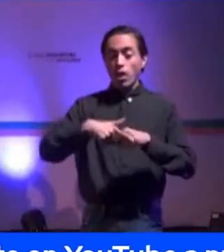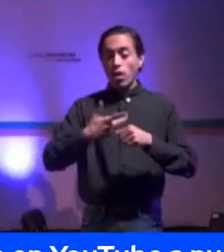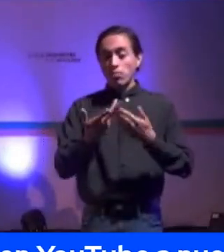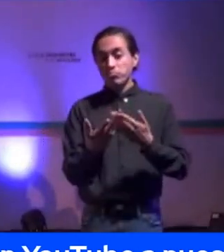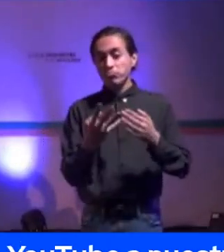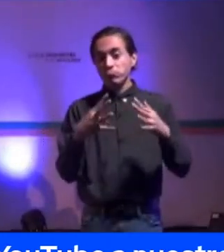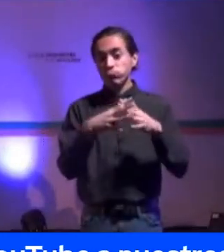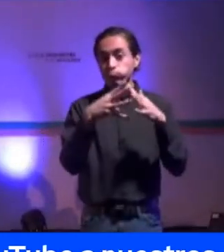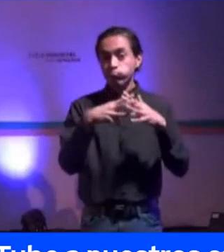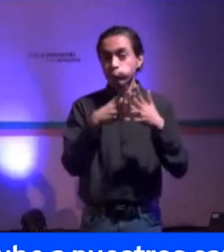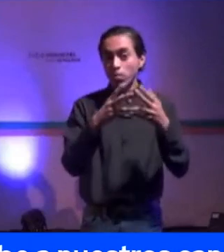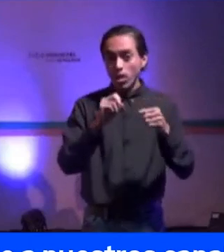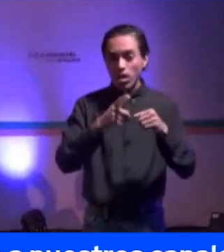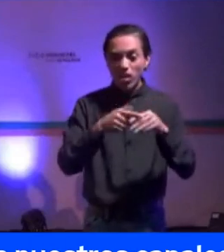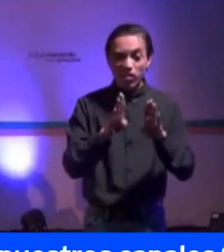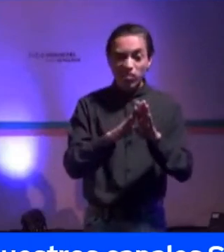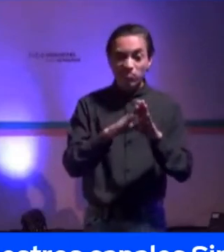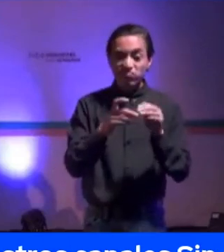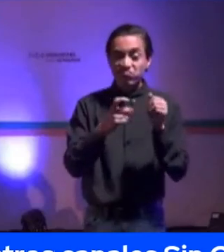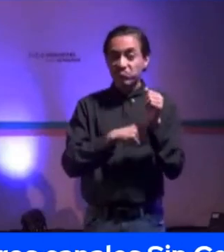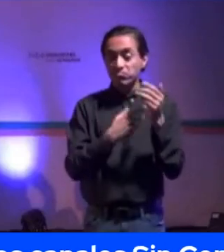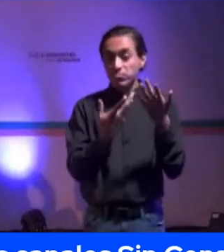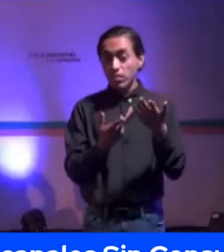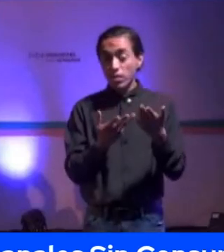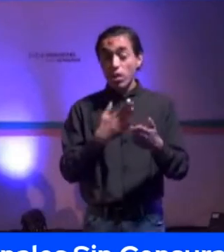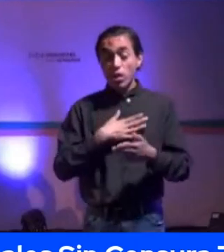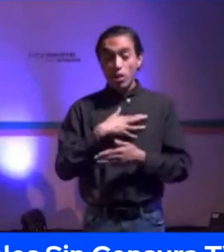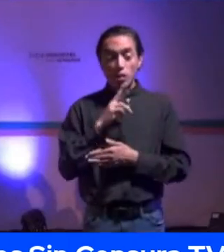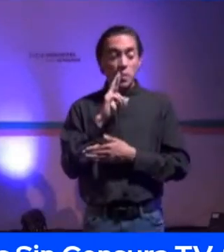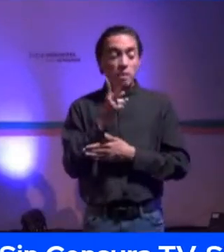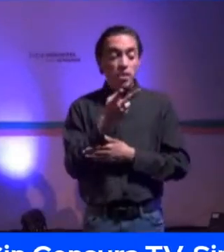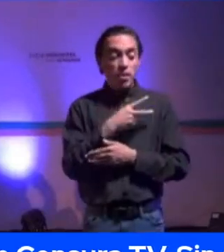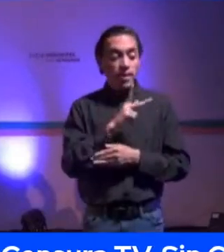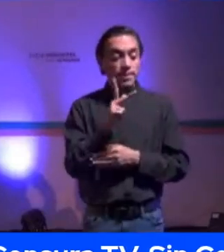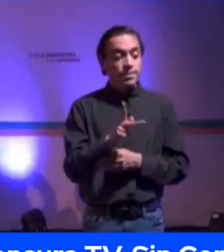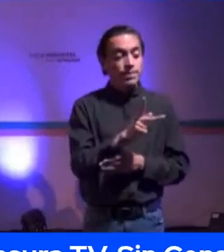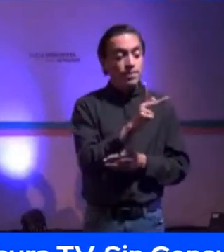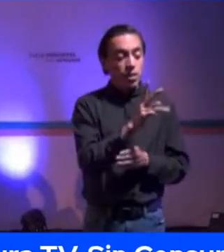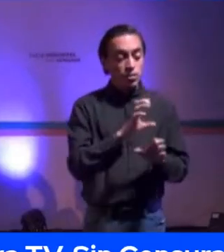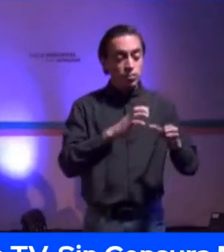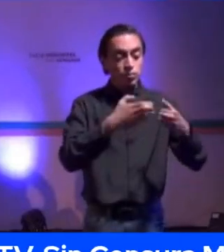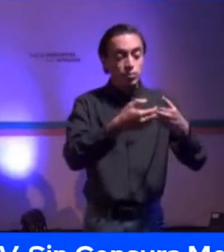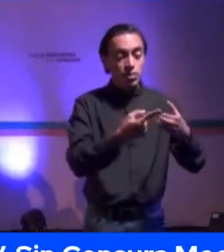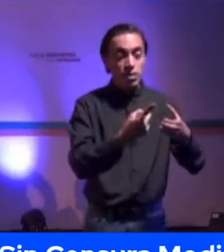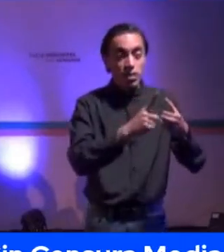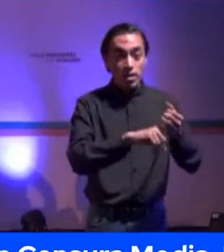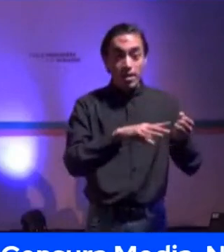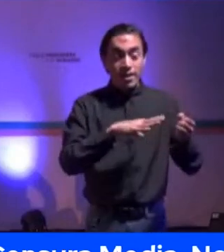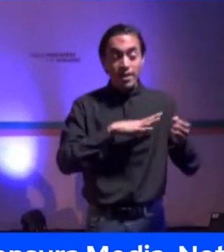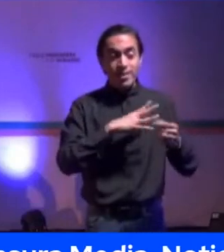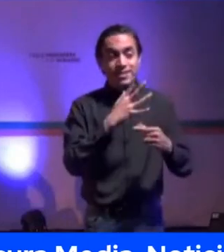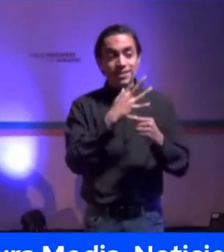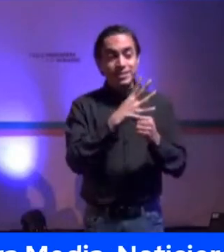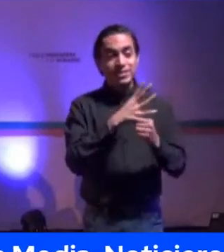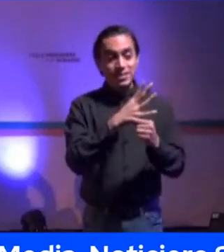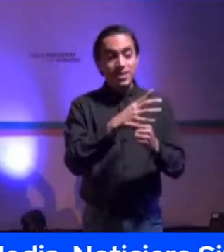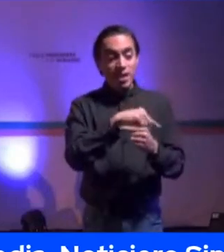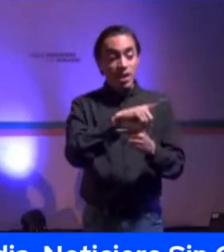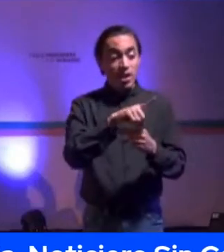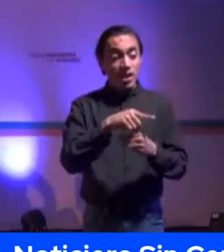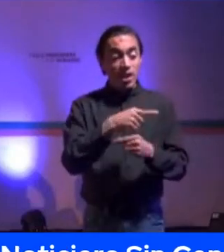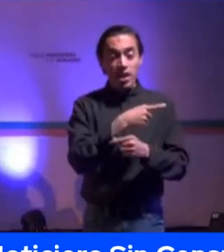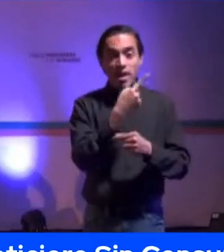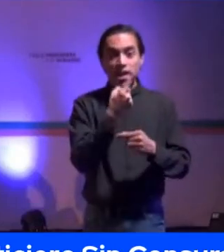estar en estos pueblos, en donde me dicen, por ejemplo, en Bacadehuachi, ahí gobierna el Partido del Trabajo, por